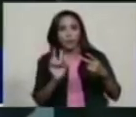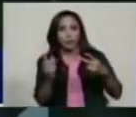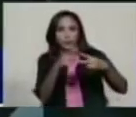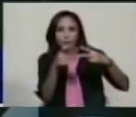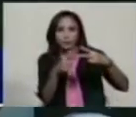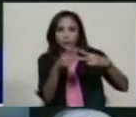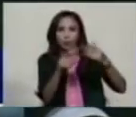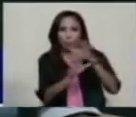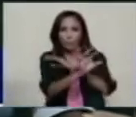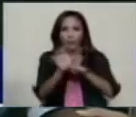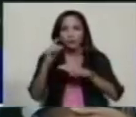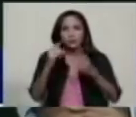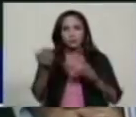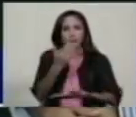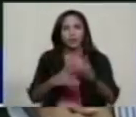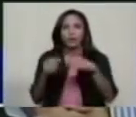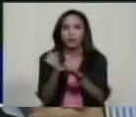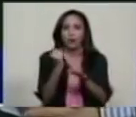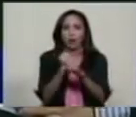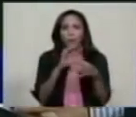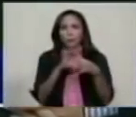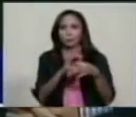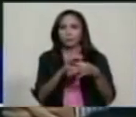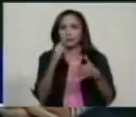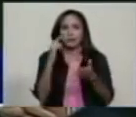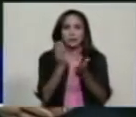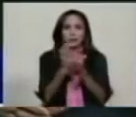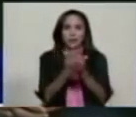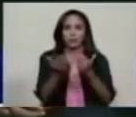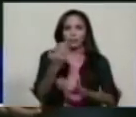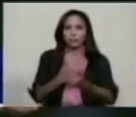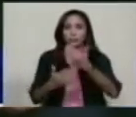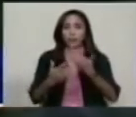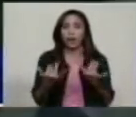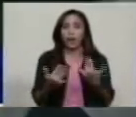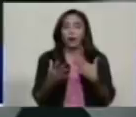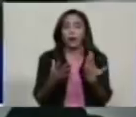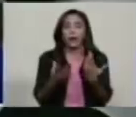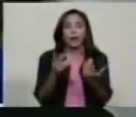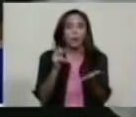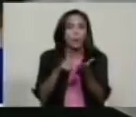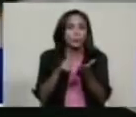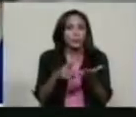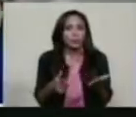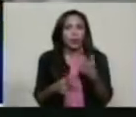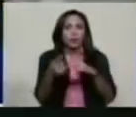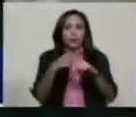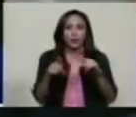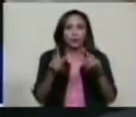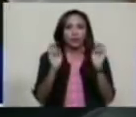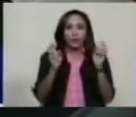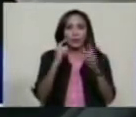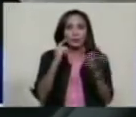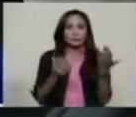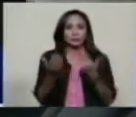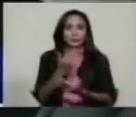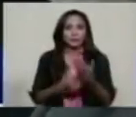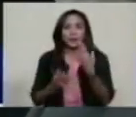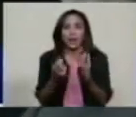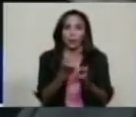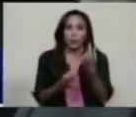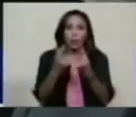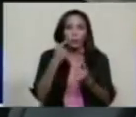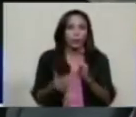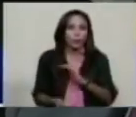muy importantes. Ahora la participación muy activa de la parte venezolana en esta exposición creo que es